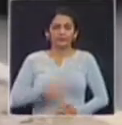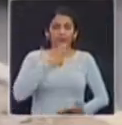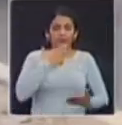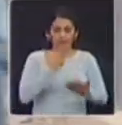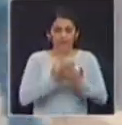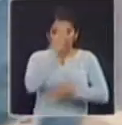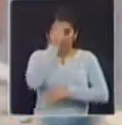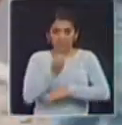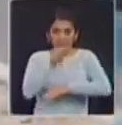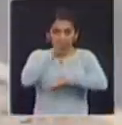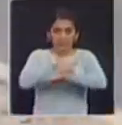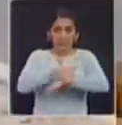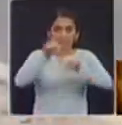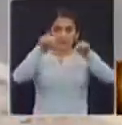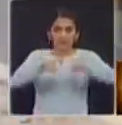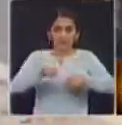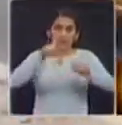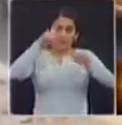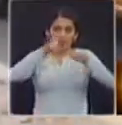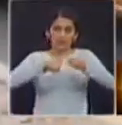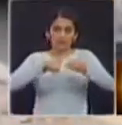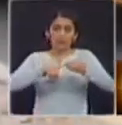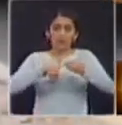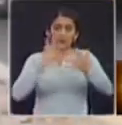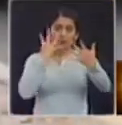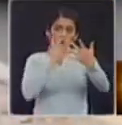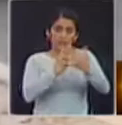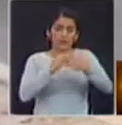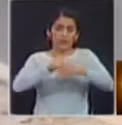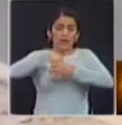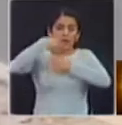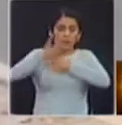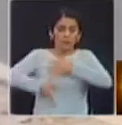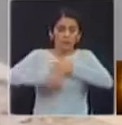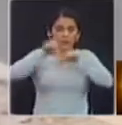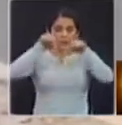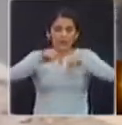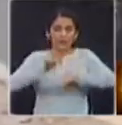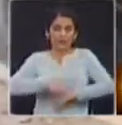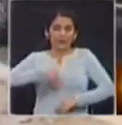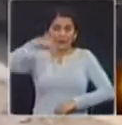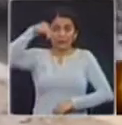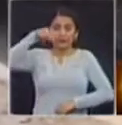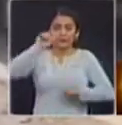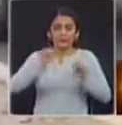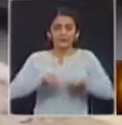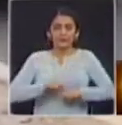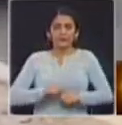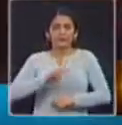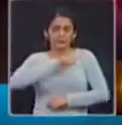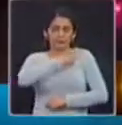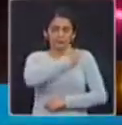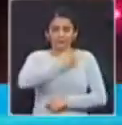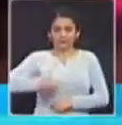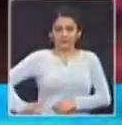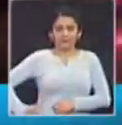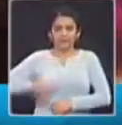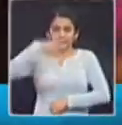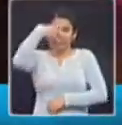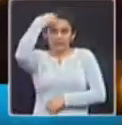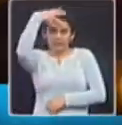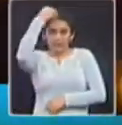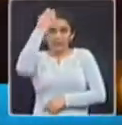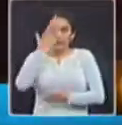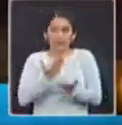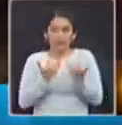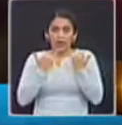Gracias, buenas tardes. Nos encontramos en los exteriores de la cárcel 4, ubicada en el norte de Quito, en donde el vicepresidente de la República, Jorge